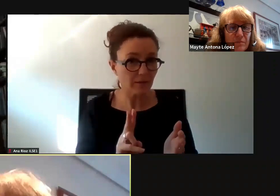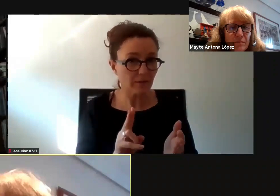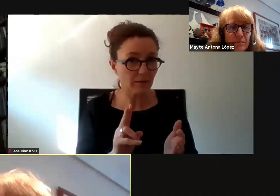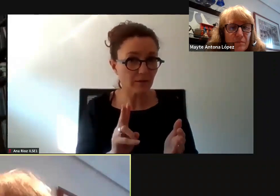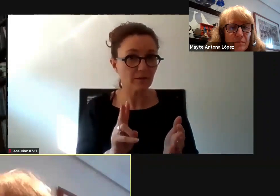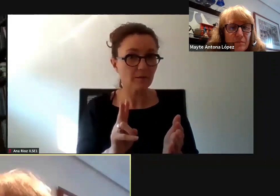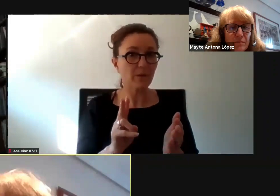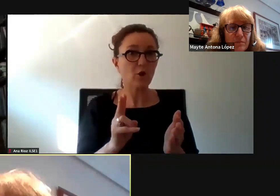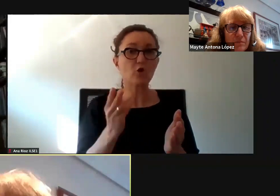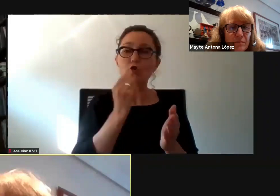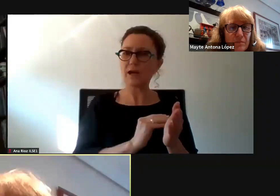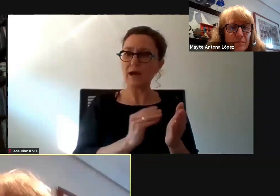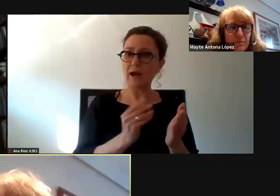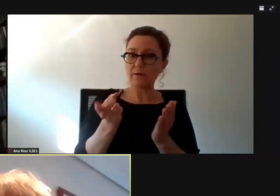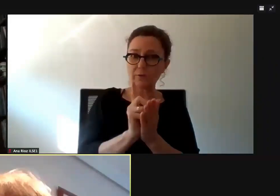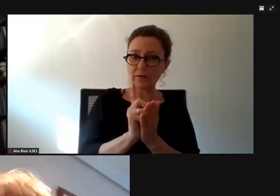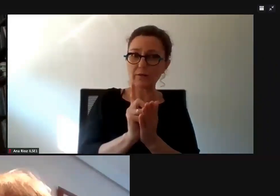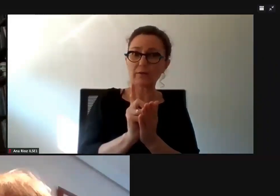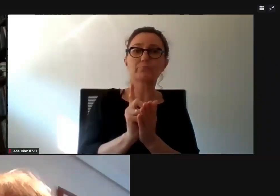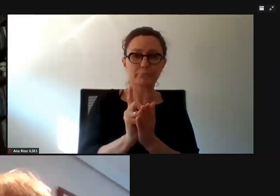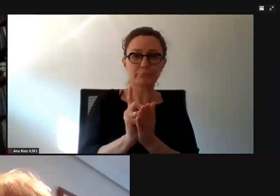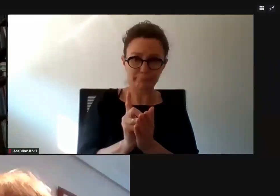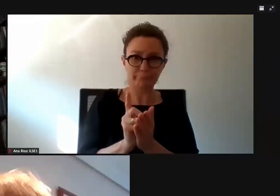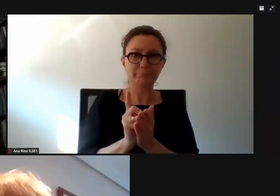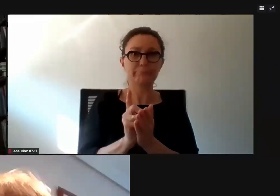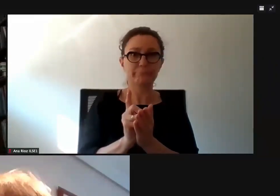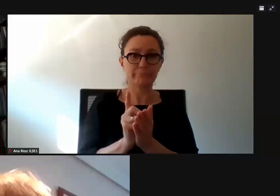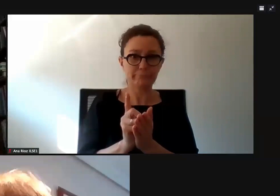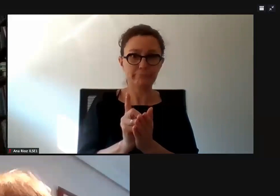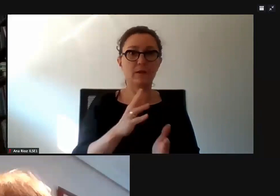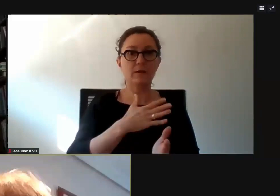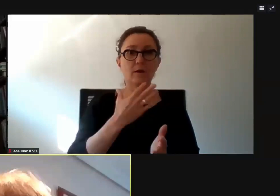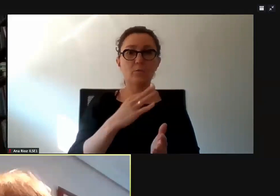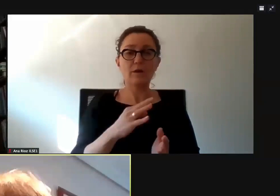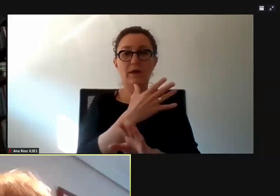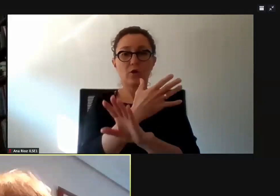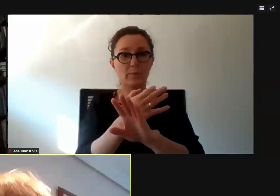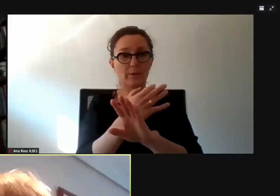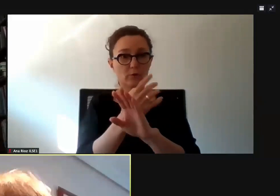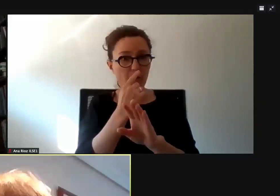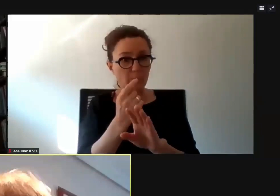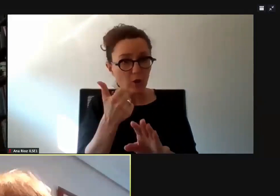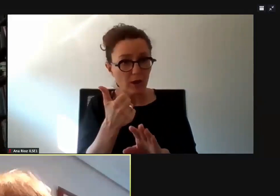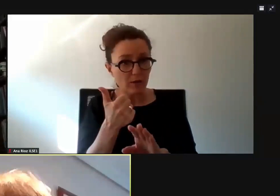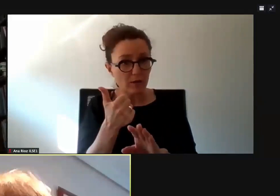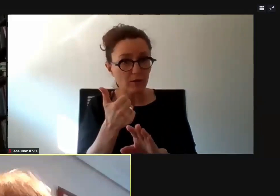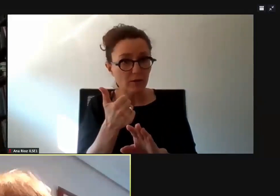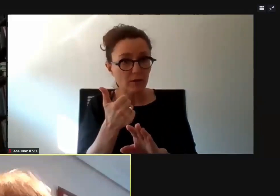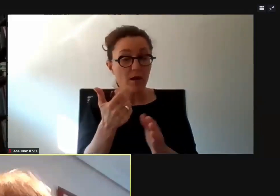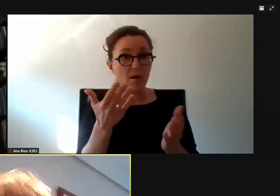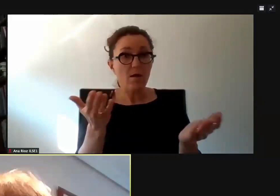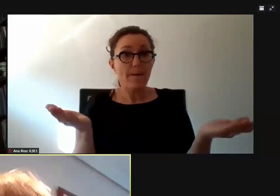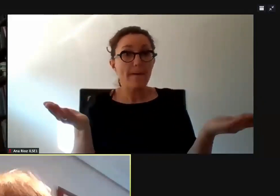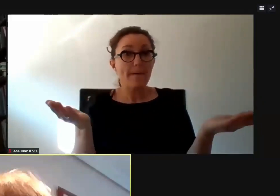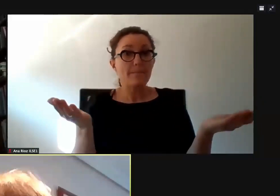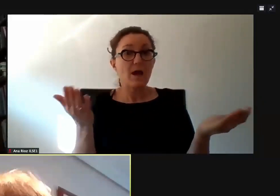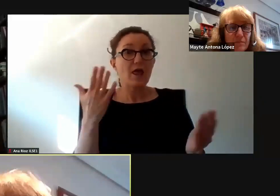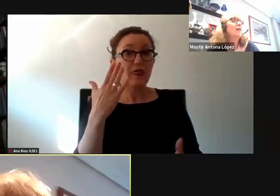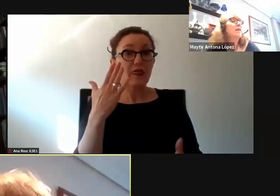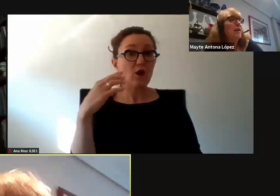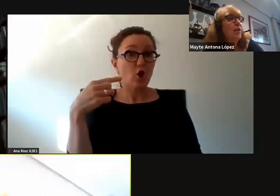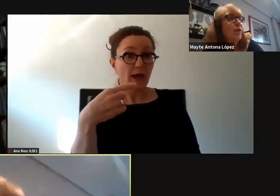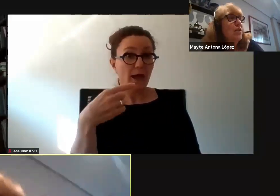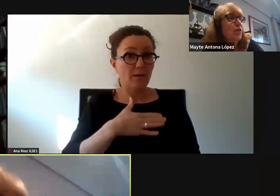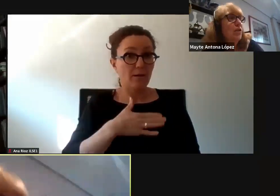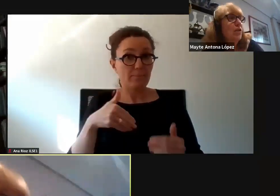sigo congelada otra vez, ¿lo ves? Sí, se te vuelve, puede ser que tengas poca cobertura donde estás. Pues tengo 5G en mi